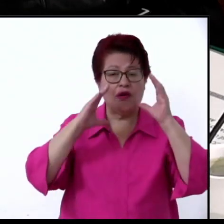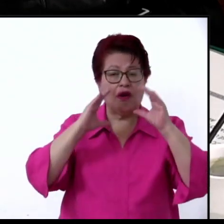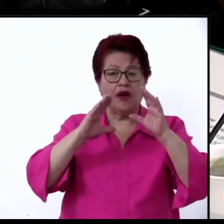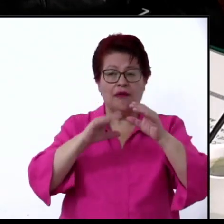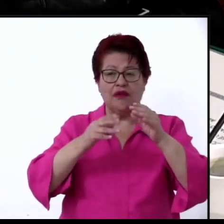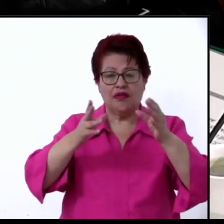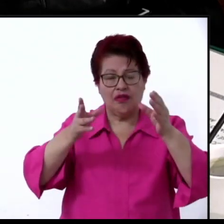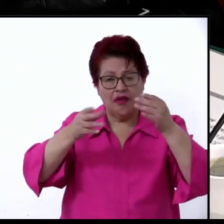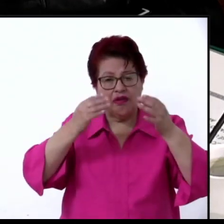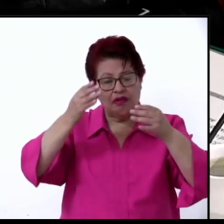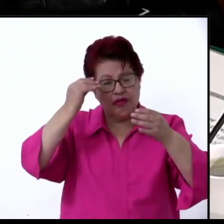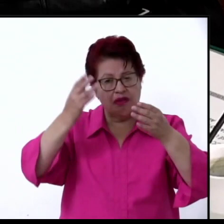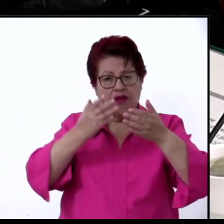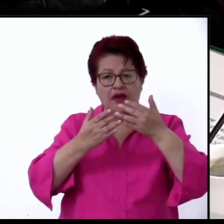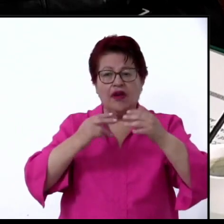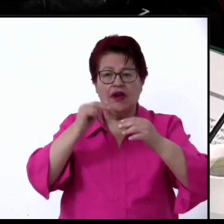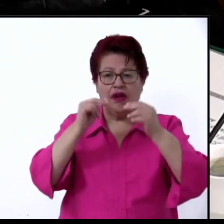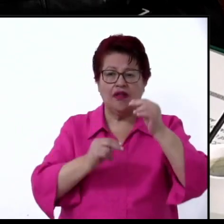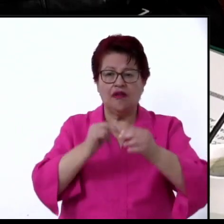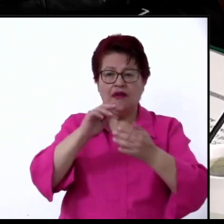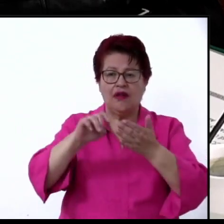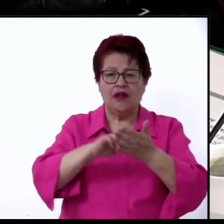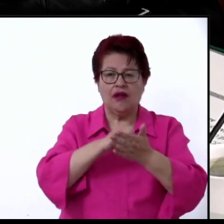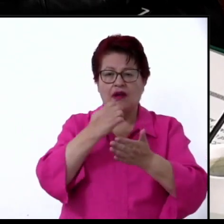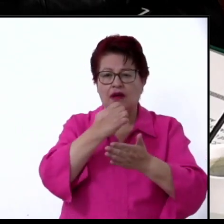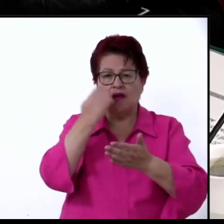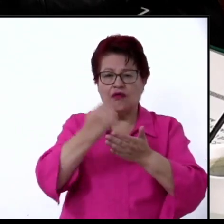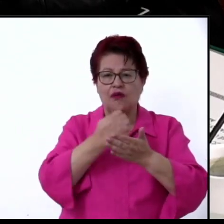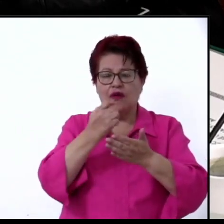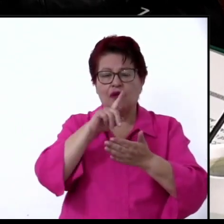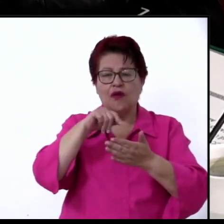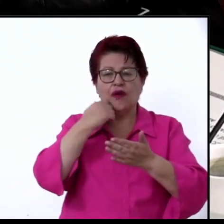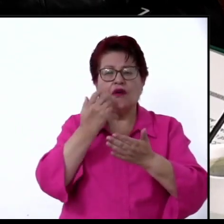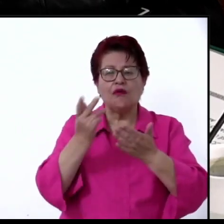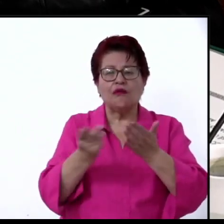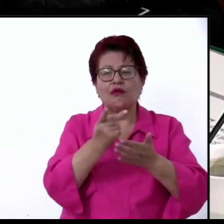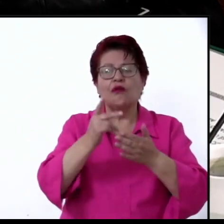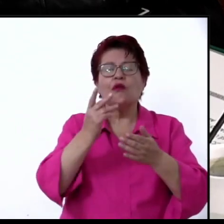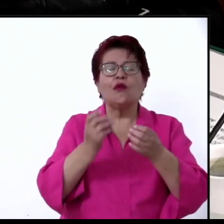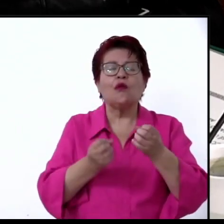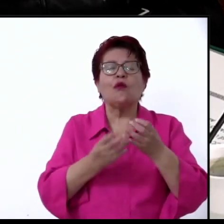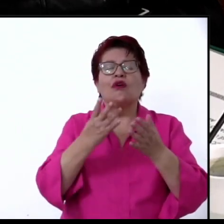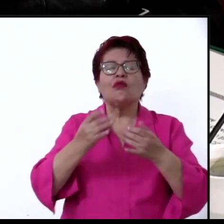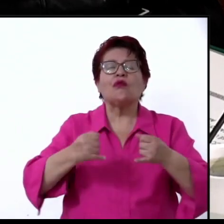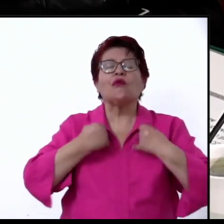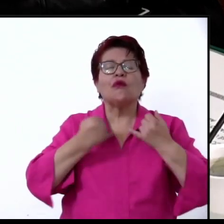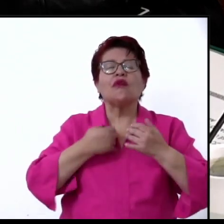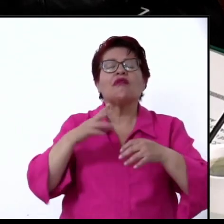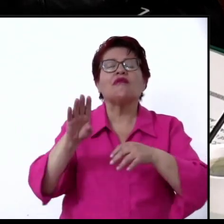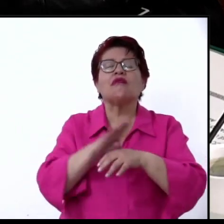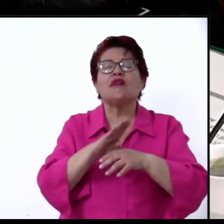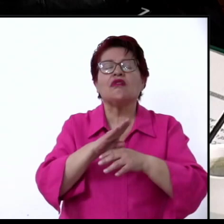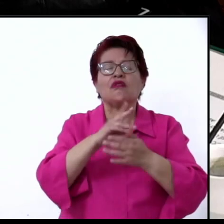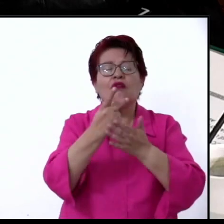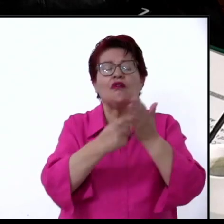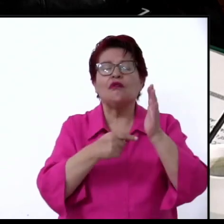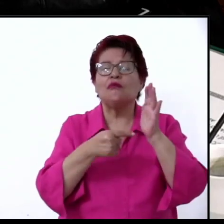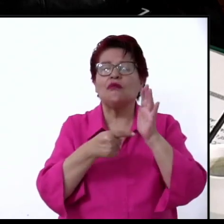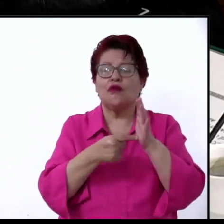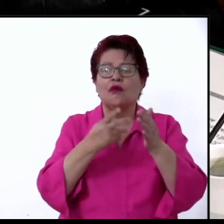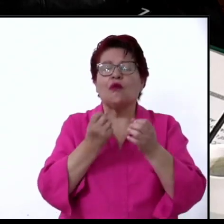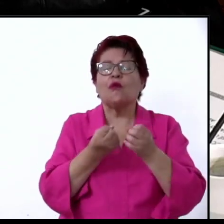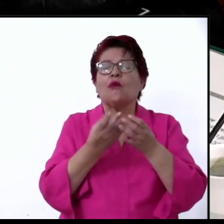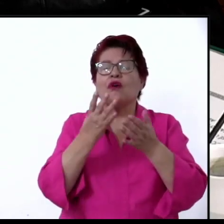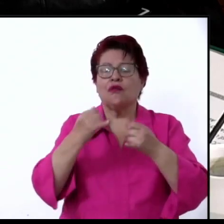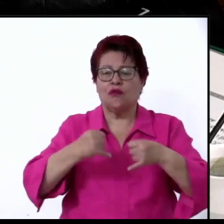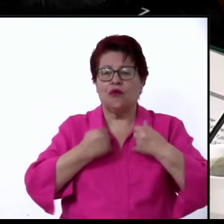habilidades y niveles escolares. Quisiera preguntarle cuántos jóvenes han sido beneficiados con este programa y